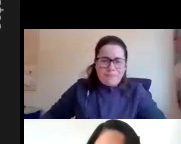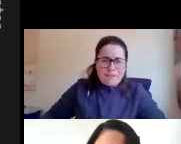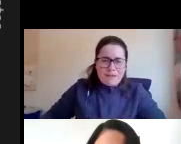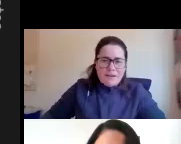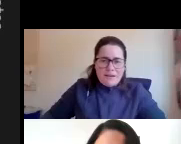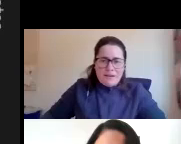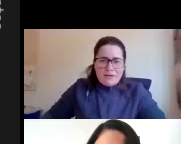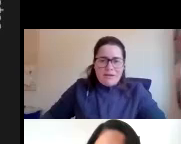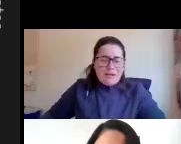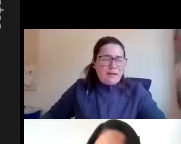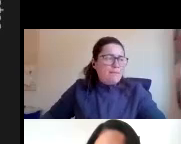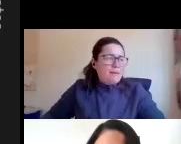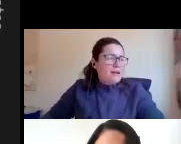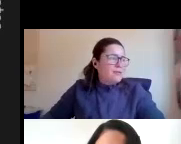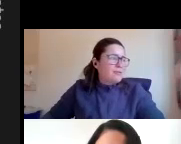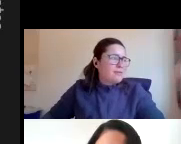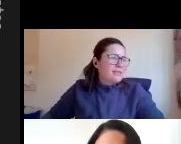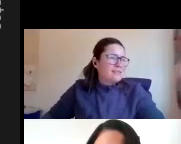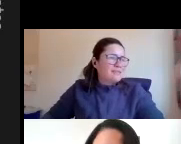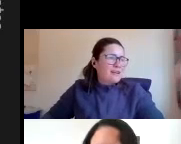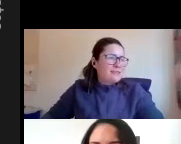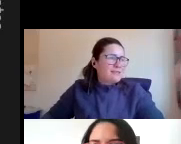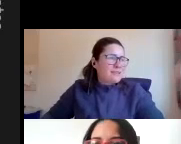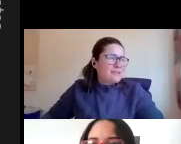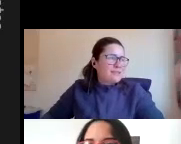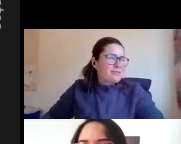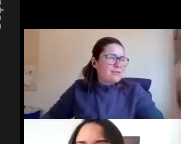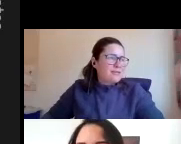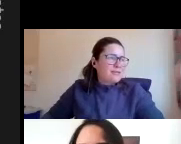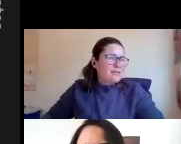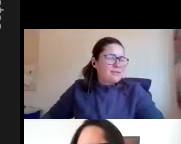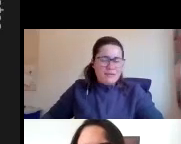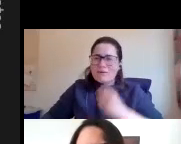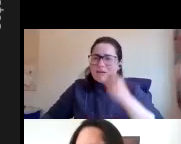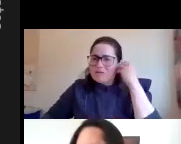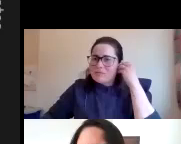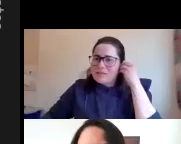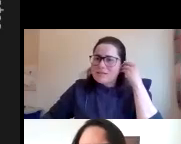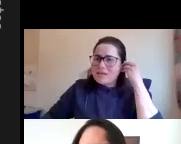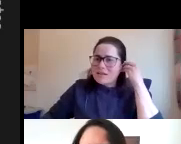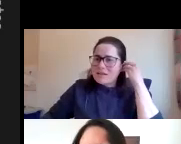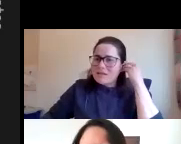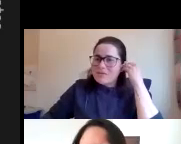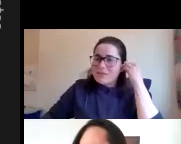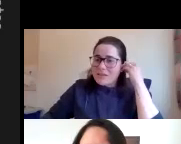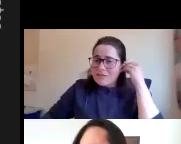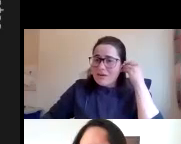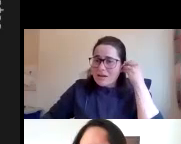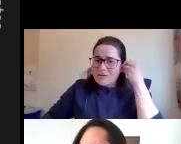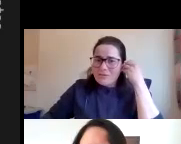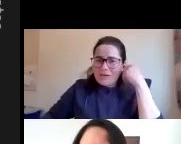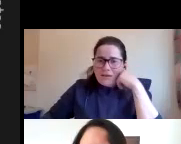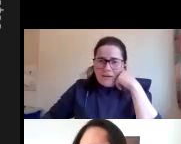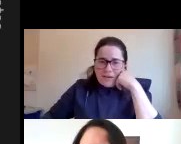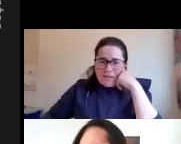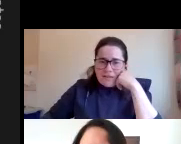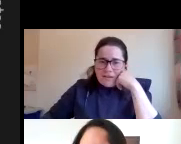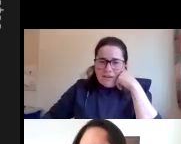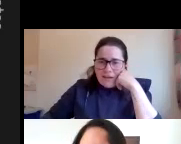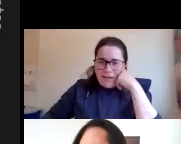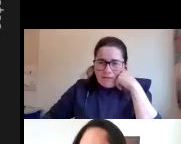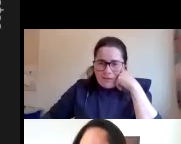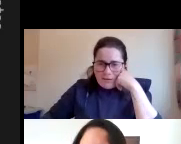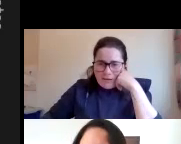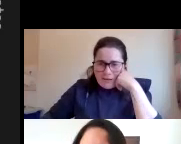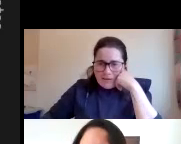masivo. Para la tormenta Stan, creo que fue. Sí, para la tormenta Stan, fue tanto la lluvia que si